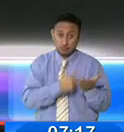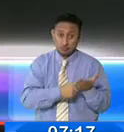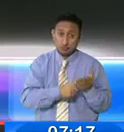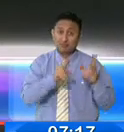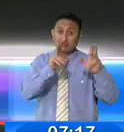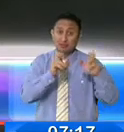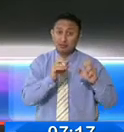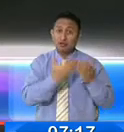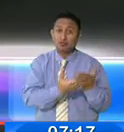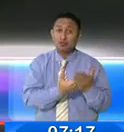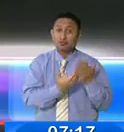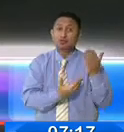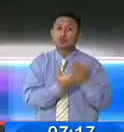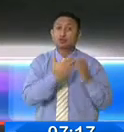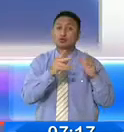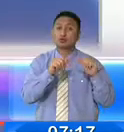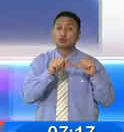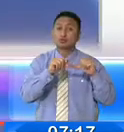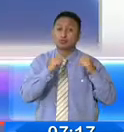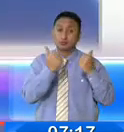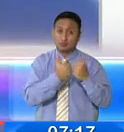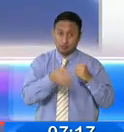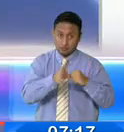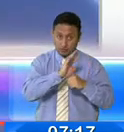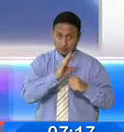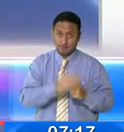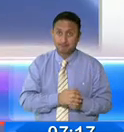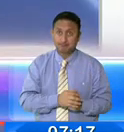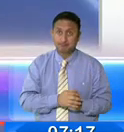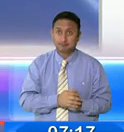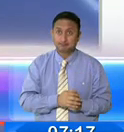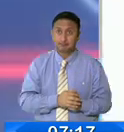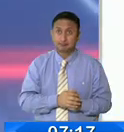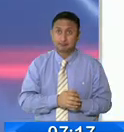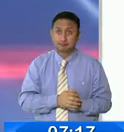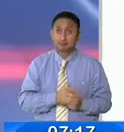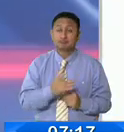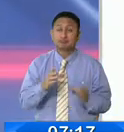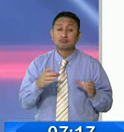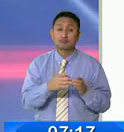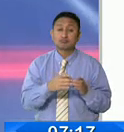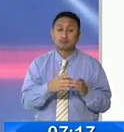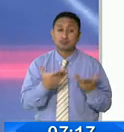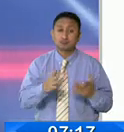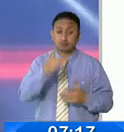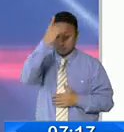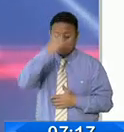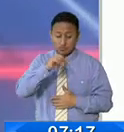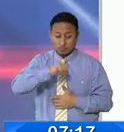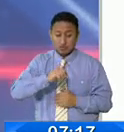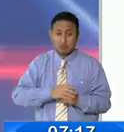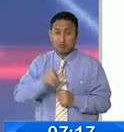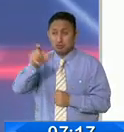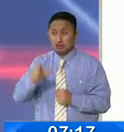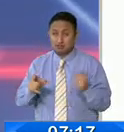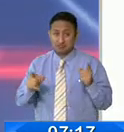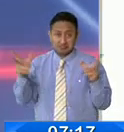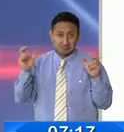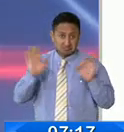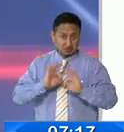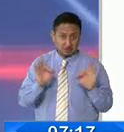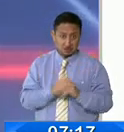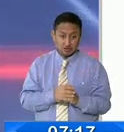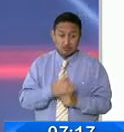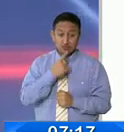modelo parlamentario bicameral. La Comisión, al ratificar su decisión sin escuchar a los proponentes, confirma una